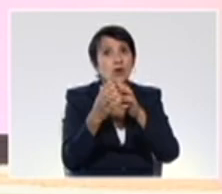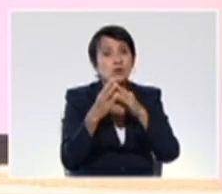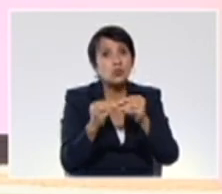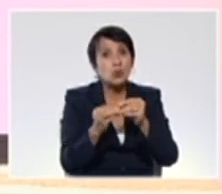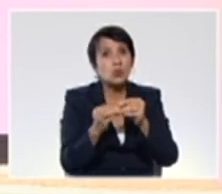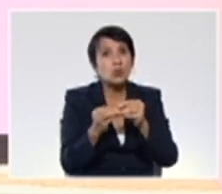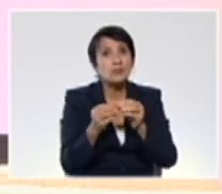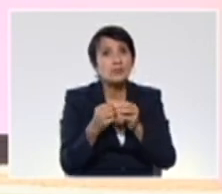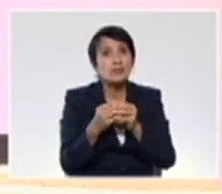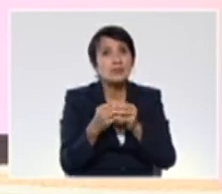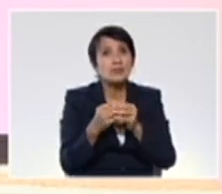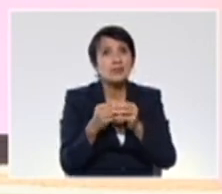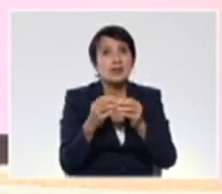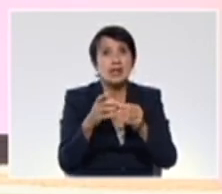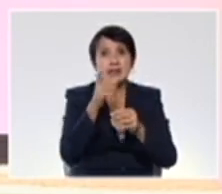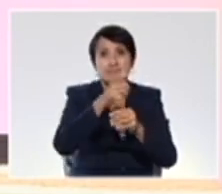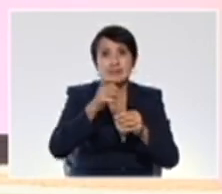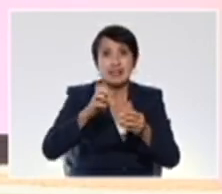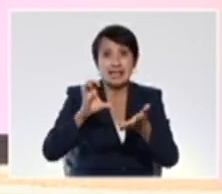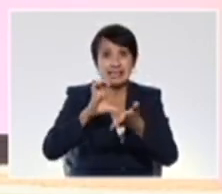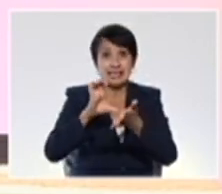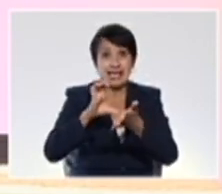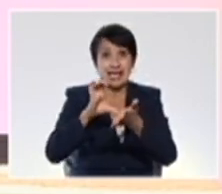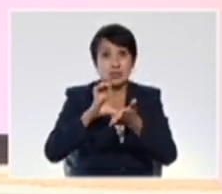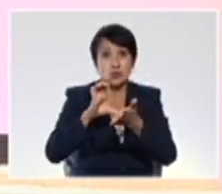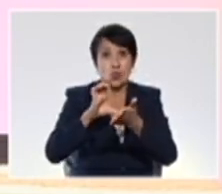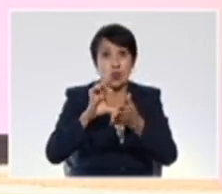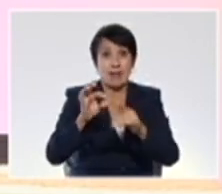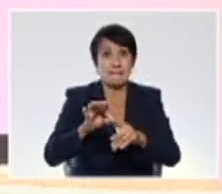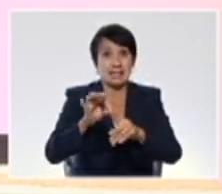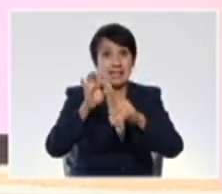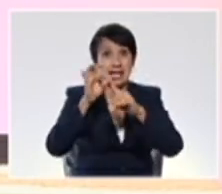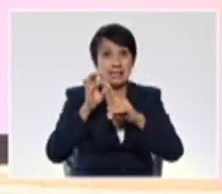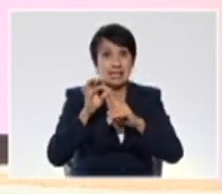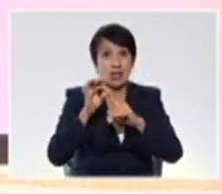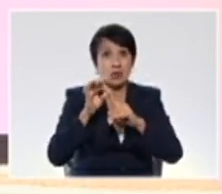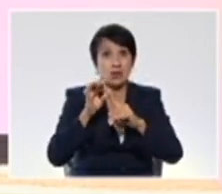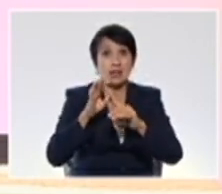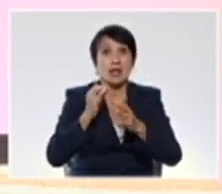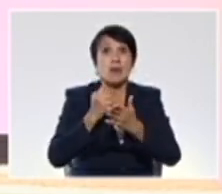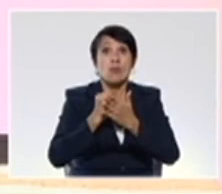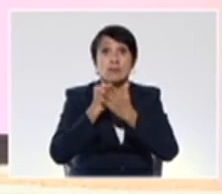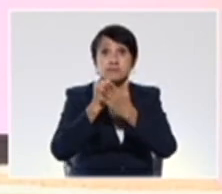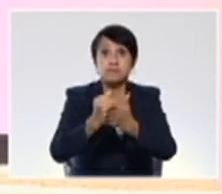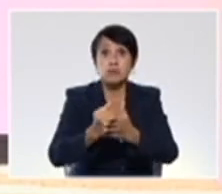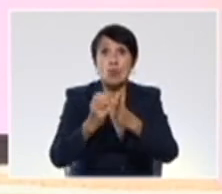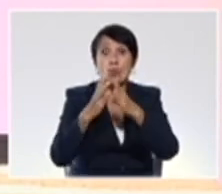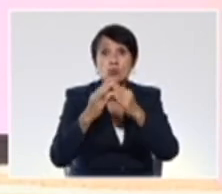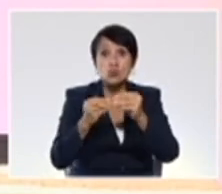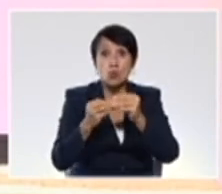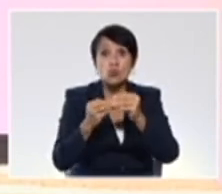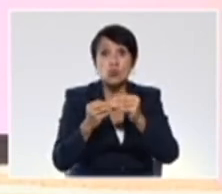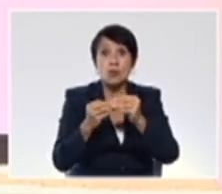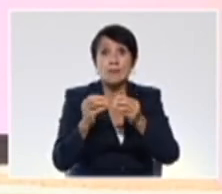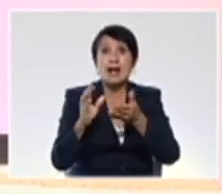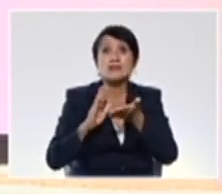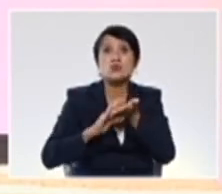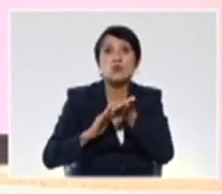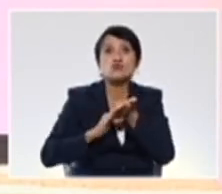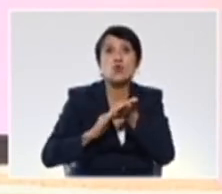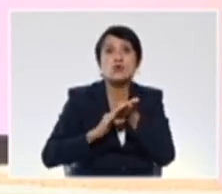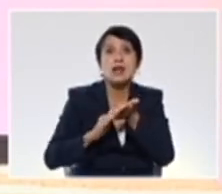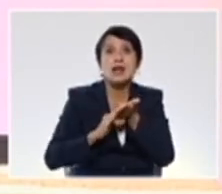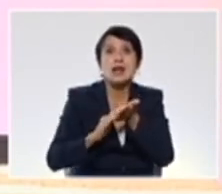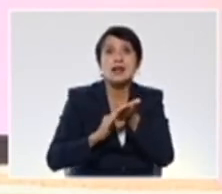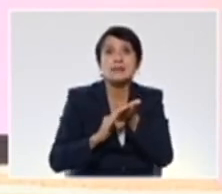que es todos los centros especializados que pueden ayudarte para ir resolviendo en dado